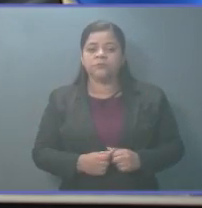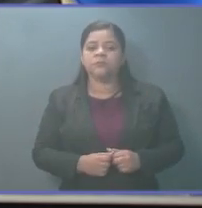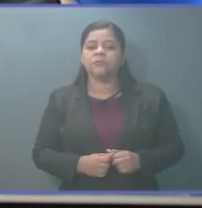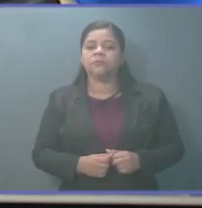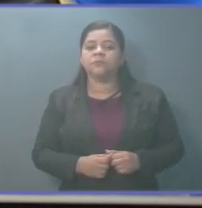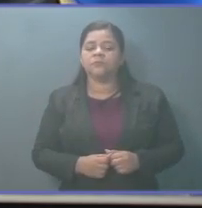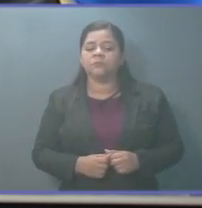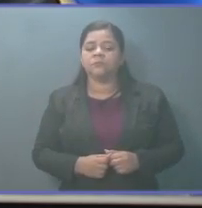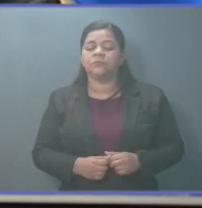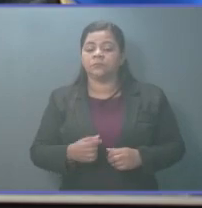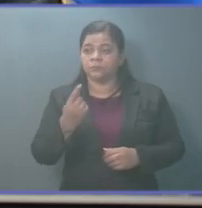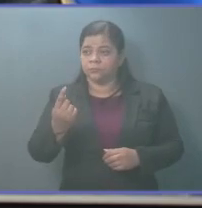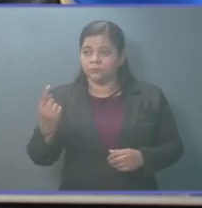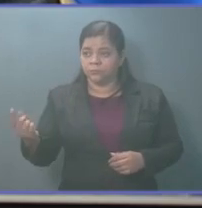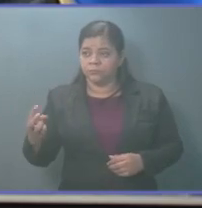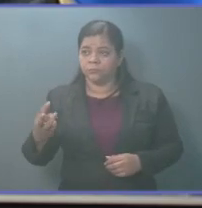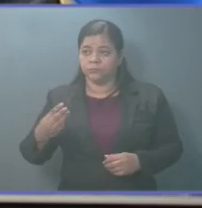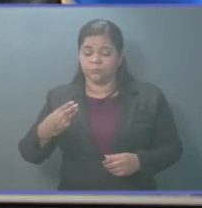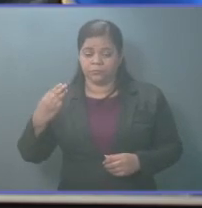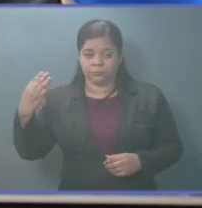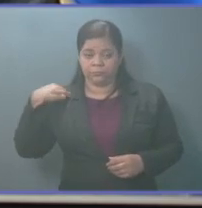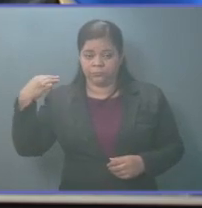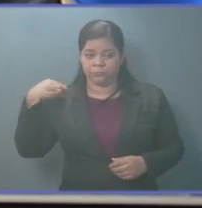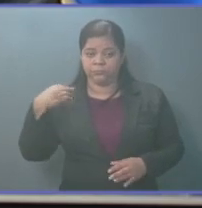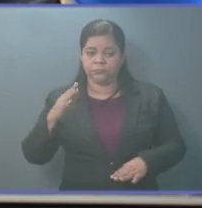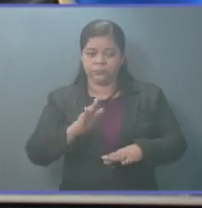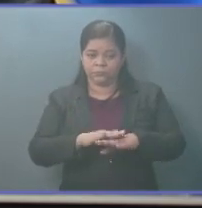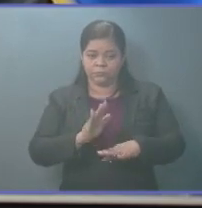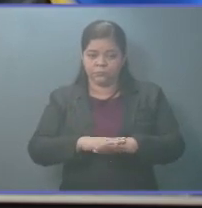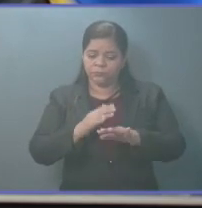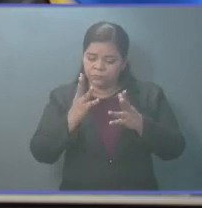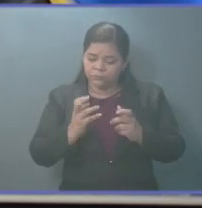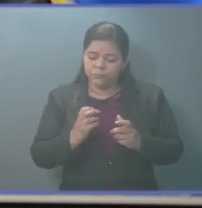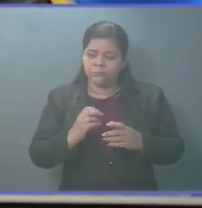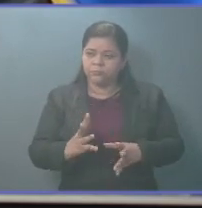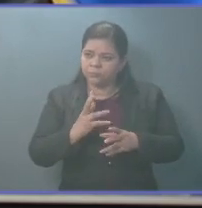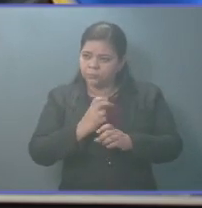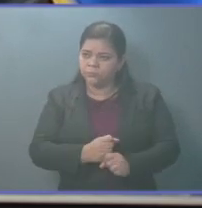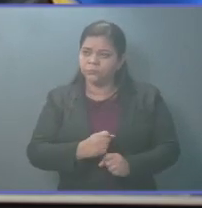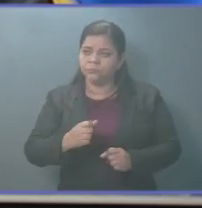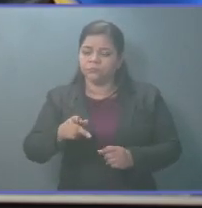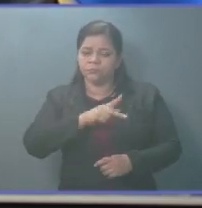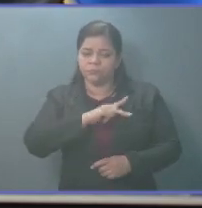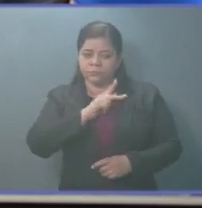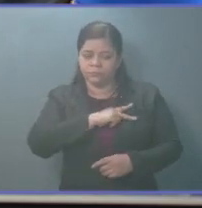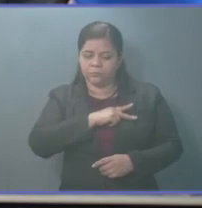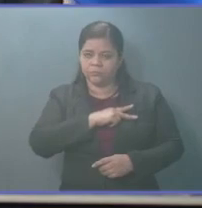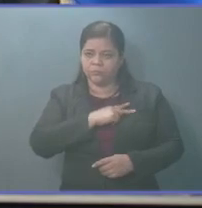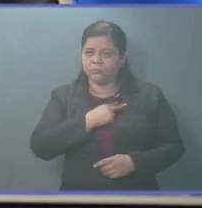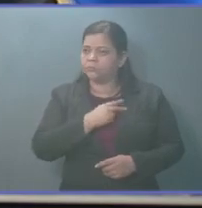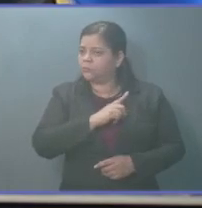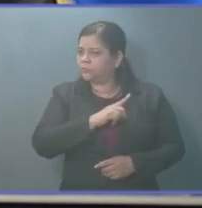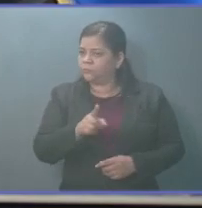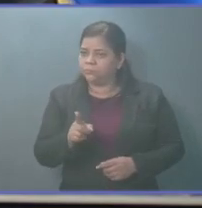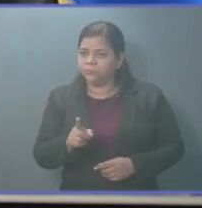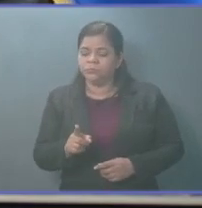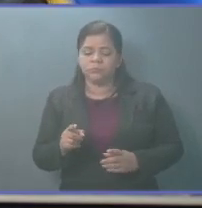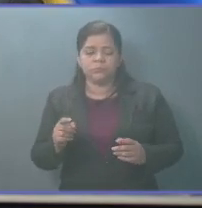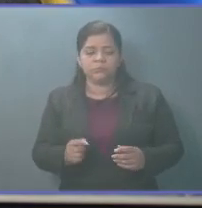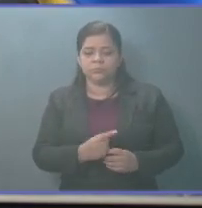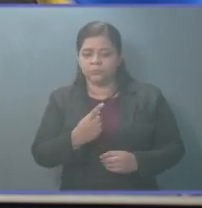los militares que idóneamente están llamados a dar seguridad personal al presidente, no eran quienes